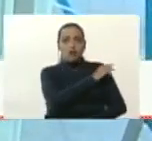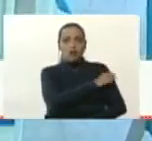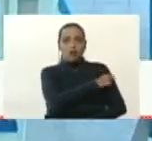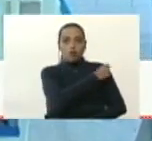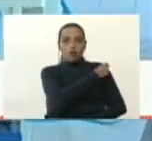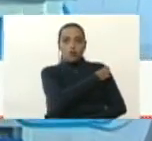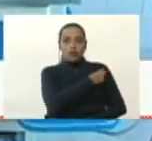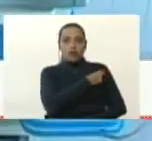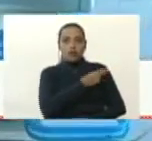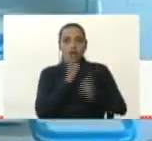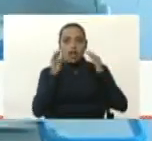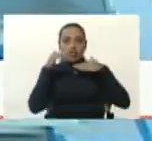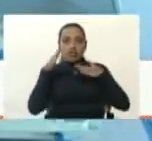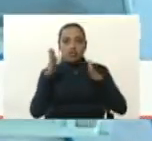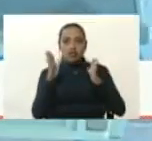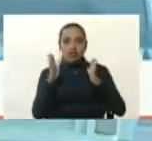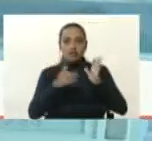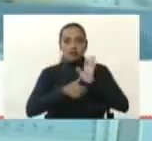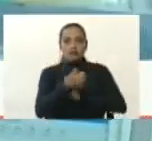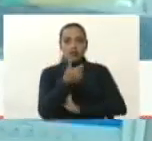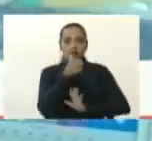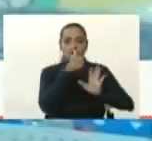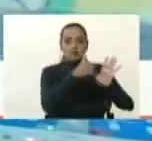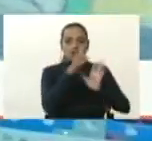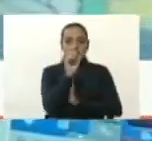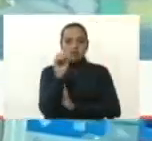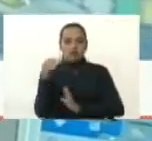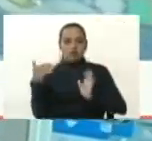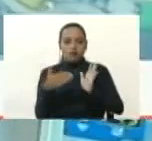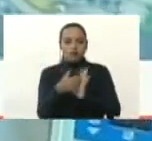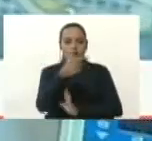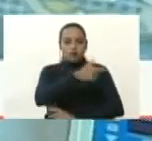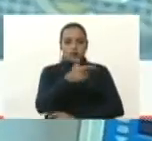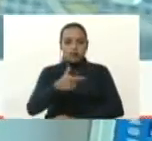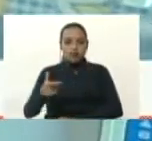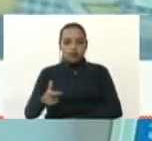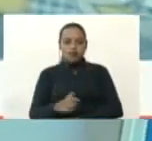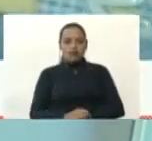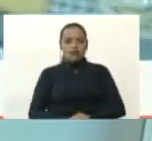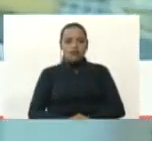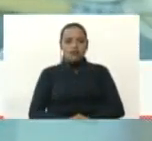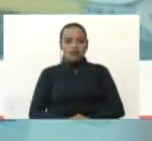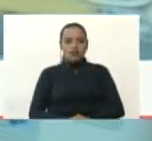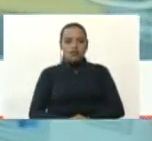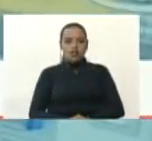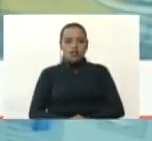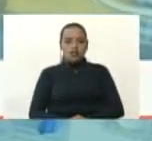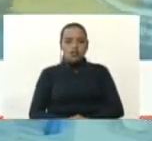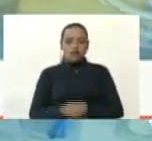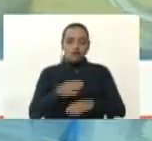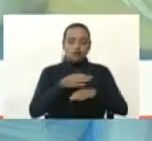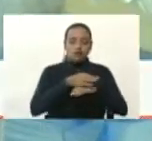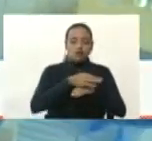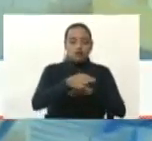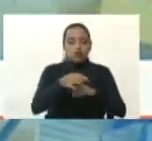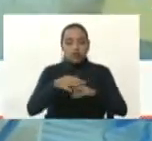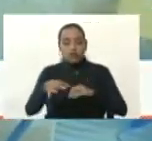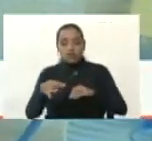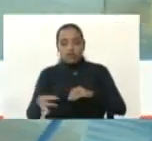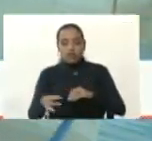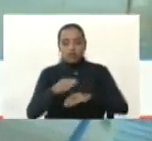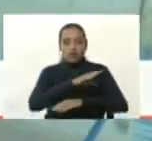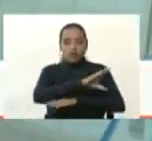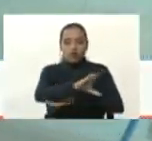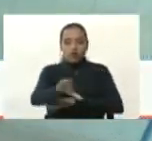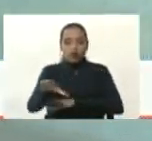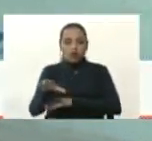que atiende aproximadamente 600.000 habitantes. Son los municipios de la costa oriental del lago, Col 1 y Col